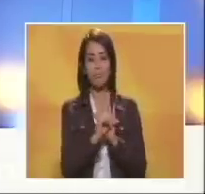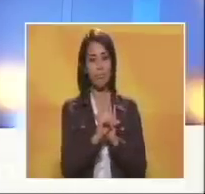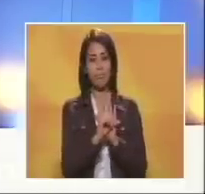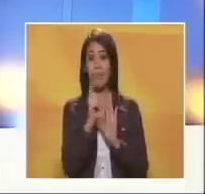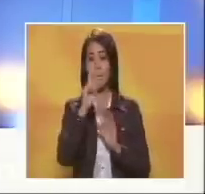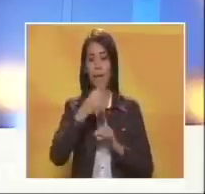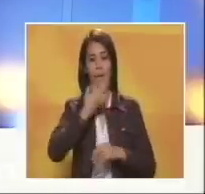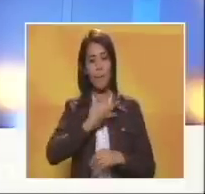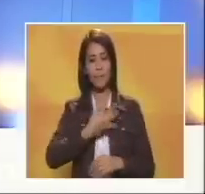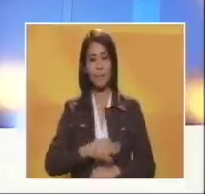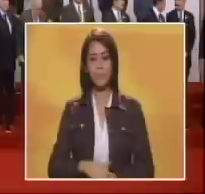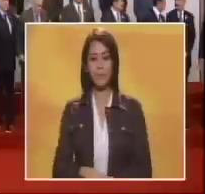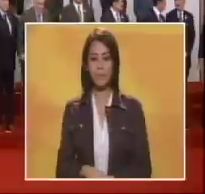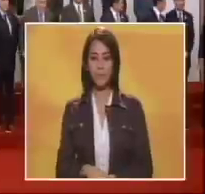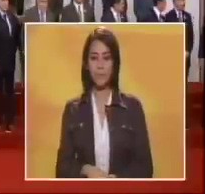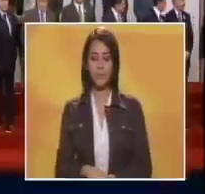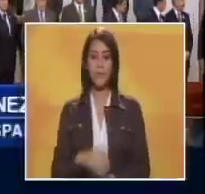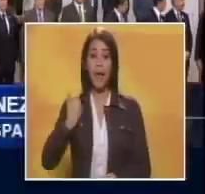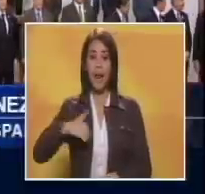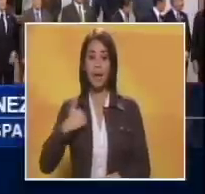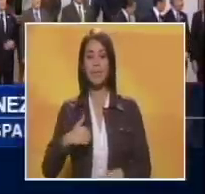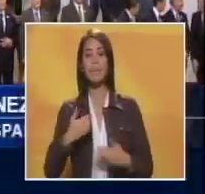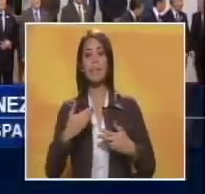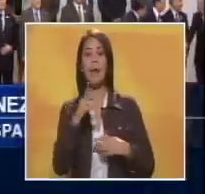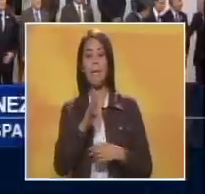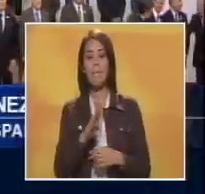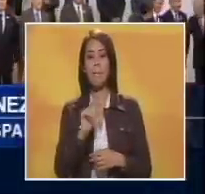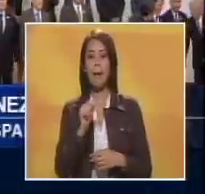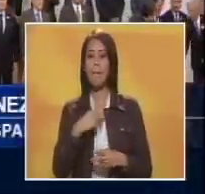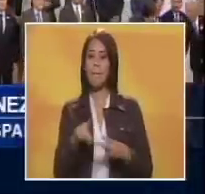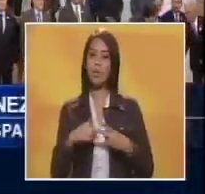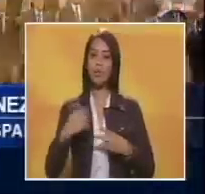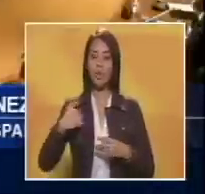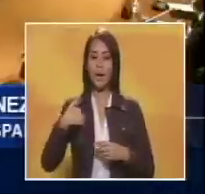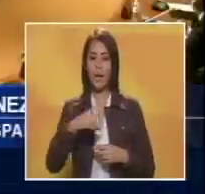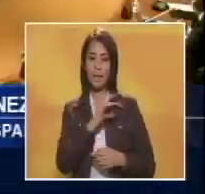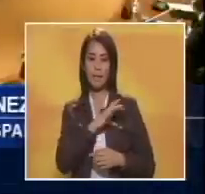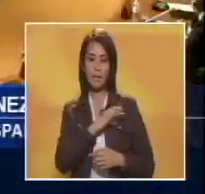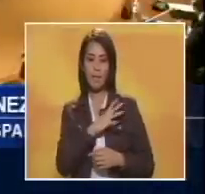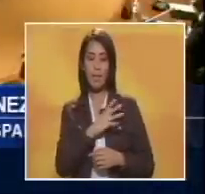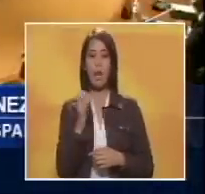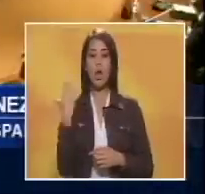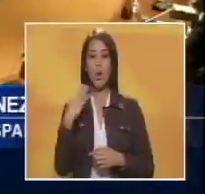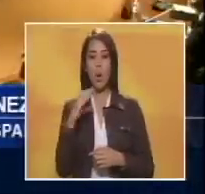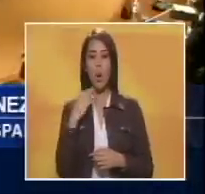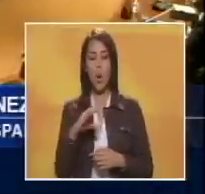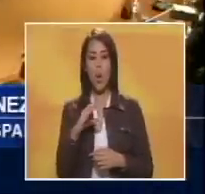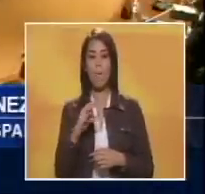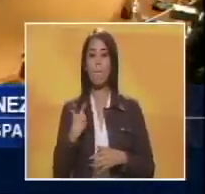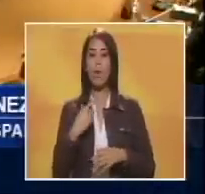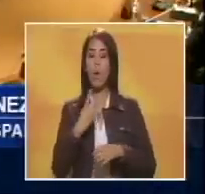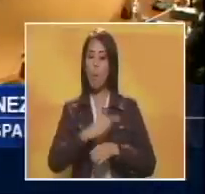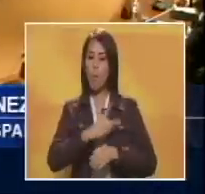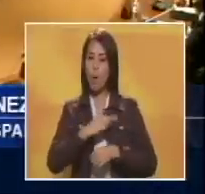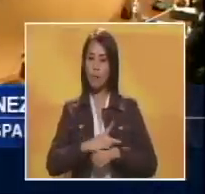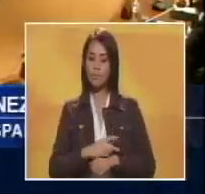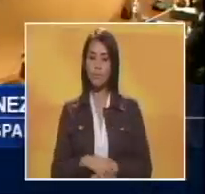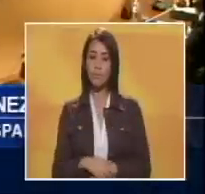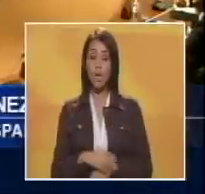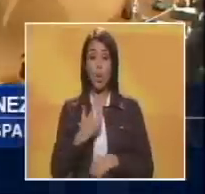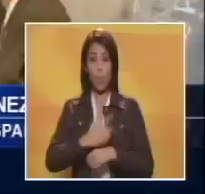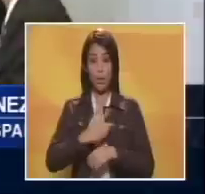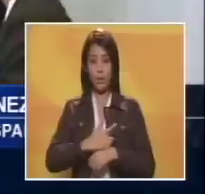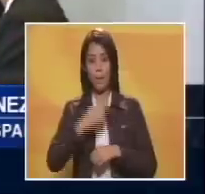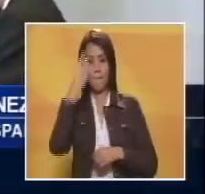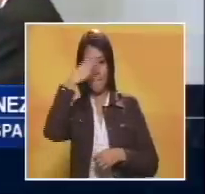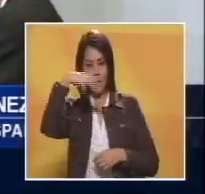de credibilidad. Argentina, Bahamas, Brasil, Canadá, Chile, Colombia, Costa Rica, Guatemala, Guyana, Honduras,